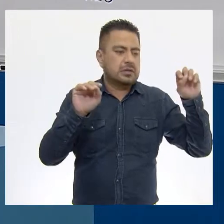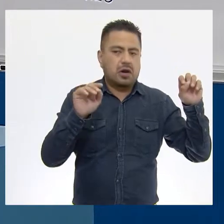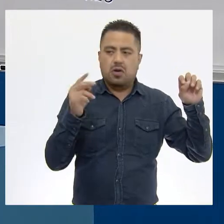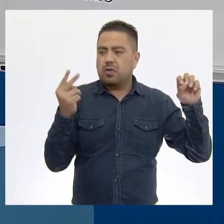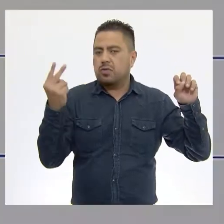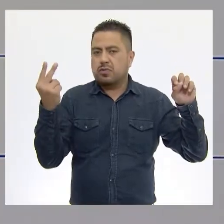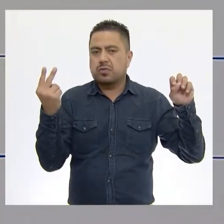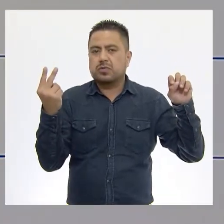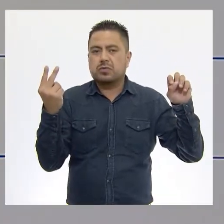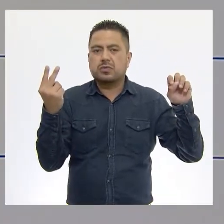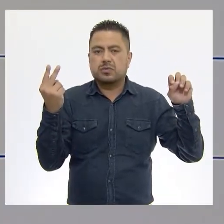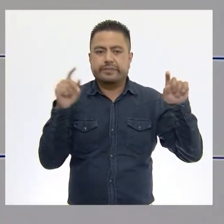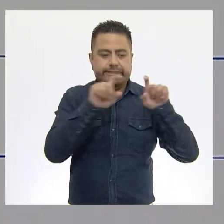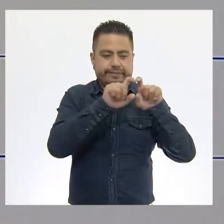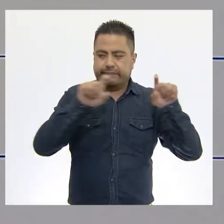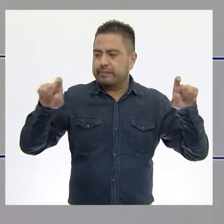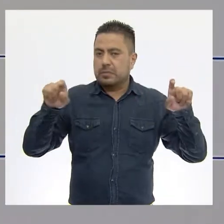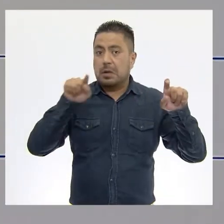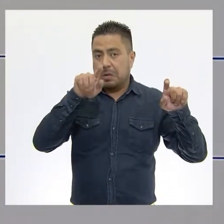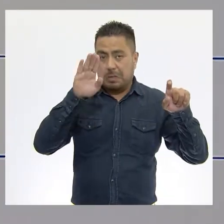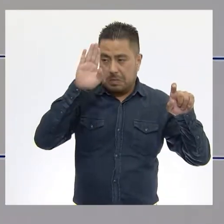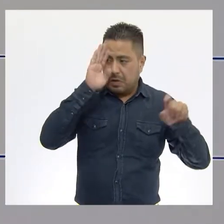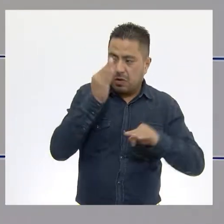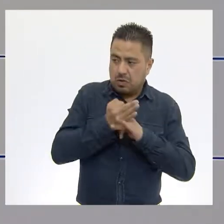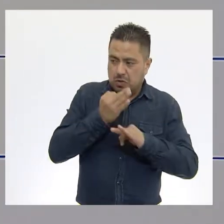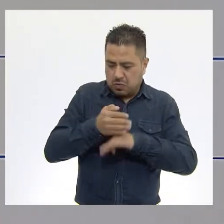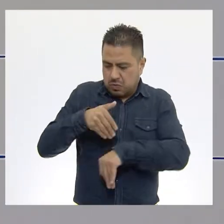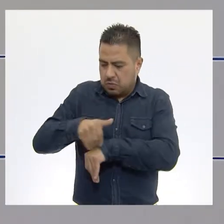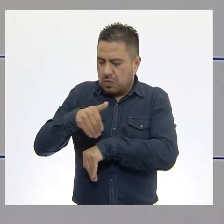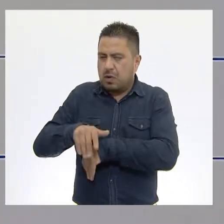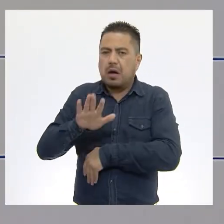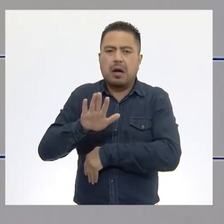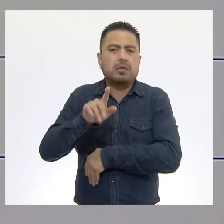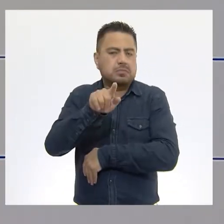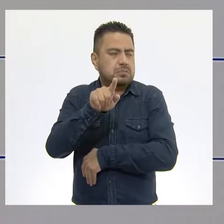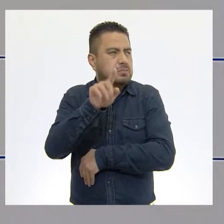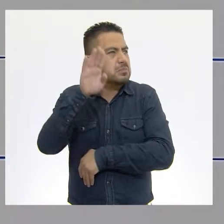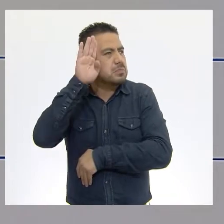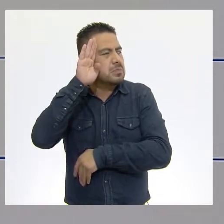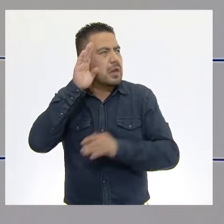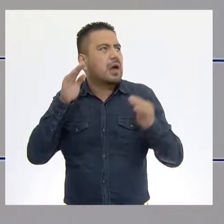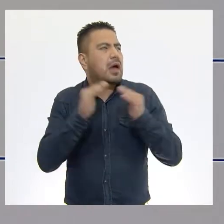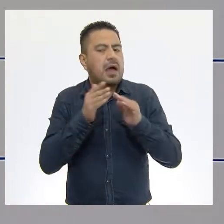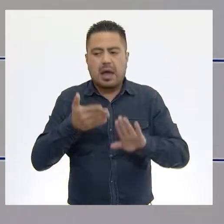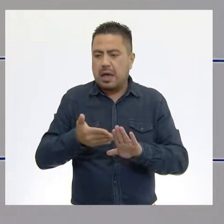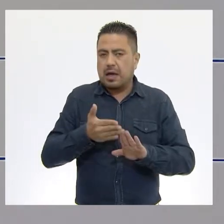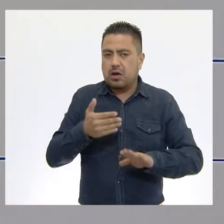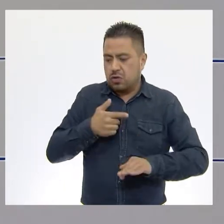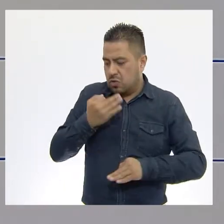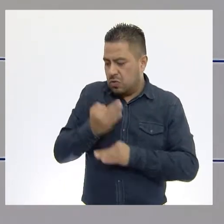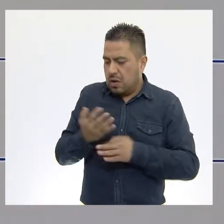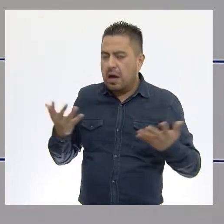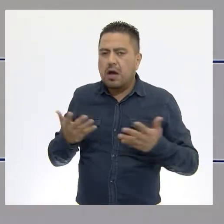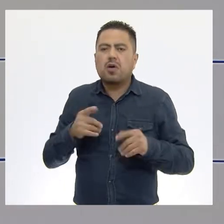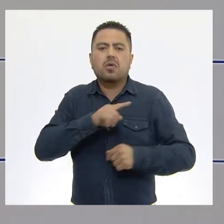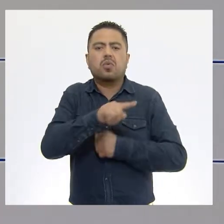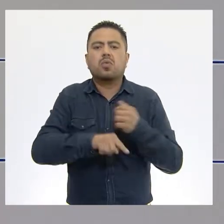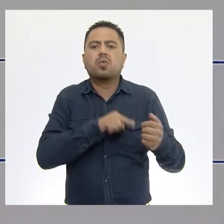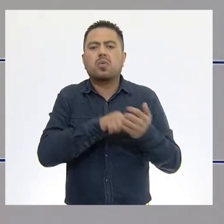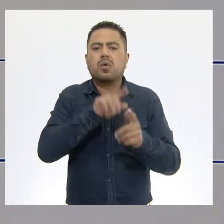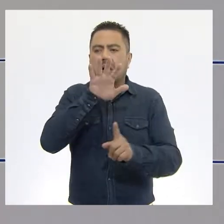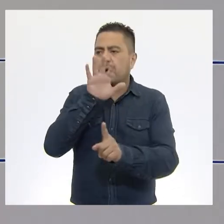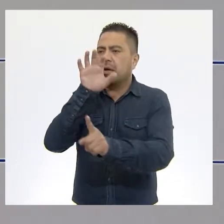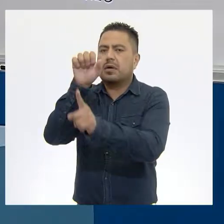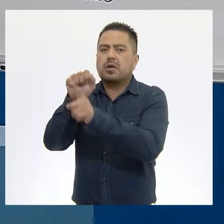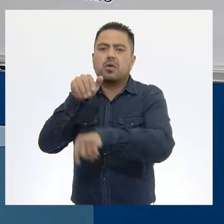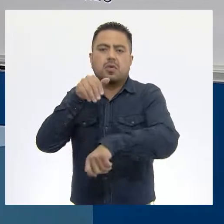2. Considerando estos espacios, a ver, ustedes piensen en casa antes de que nosotros lo hagamos, ¿dónde